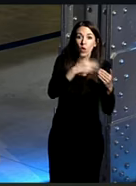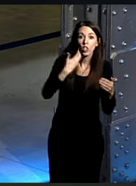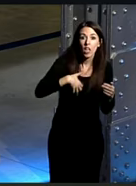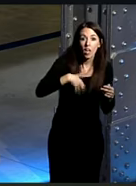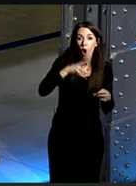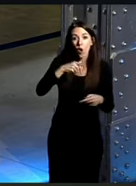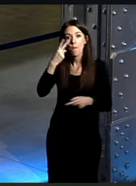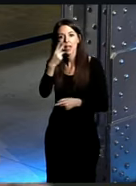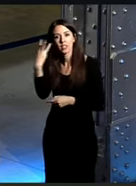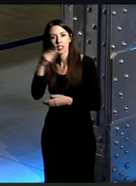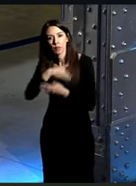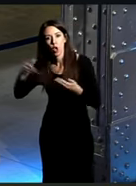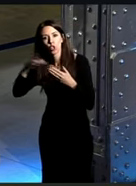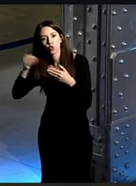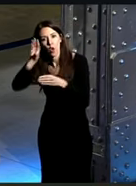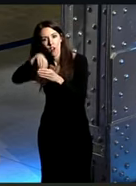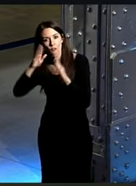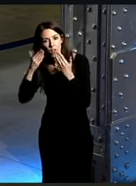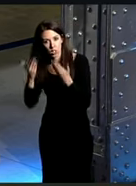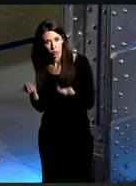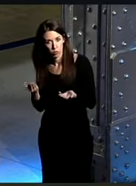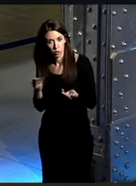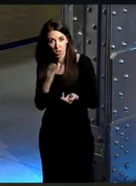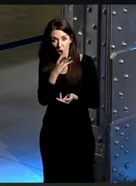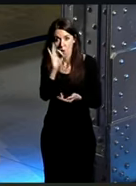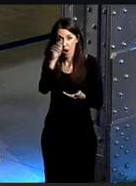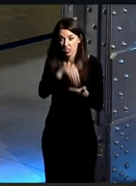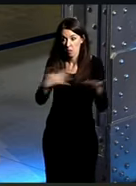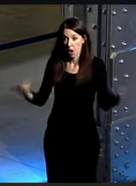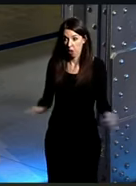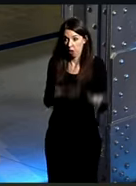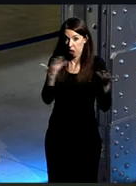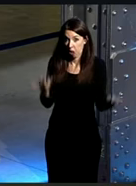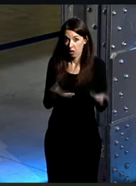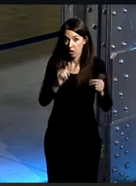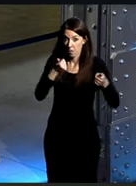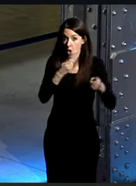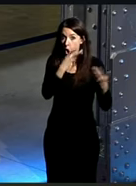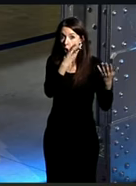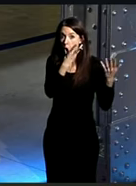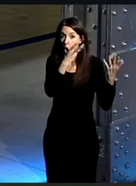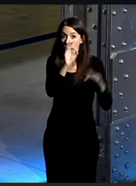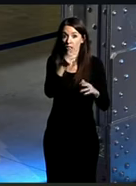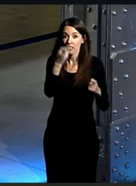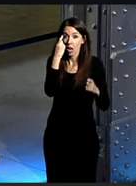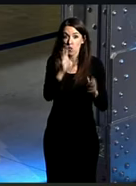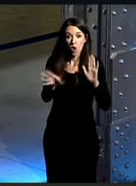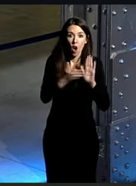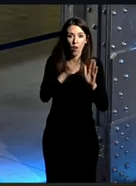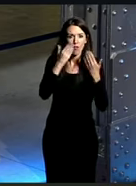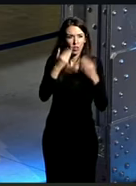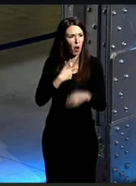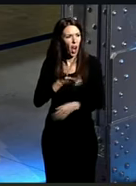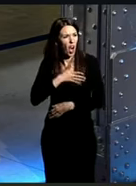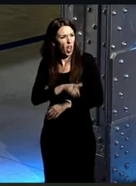Hoy hay 23 millones. O sea, entonces con 40.000, que era nada, dijimos, vamos a poner a estos 80 alumnos en Facebook. Y los alumnos decían, no,